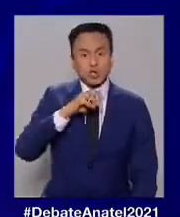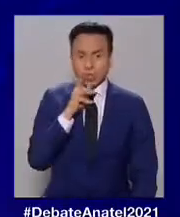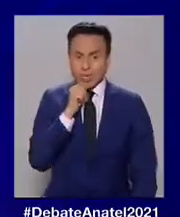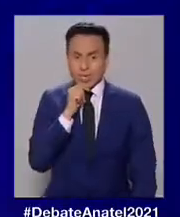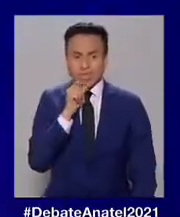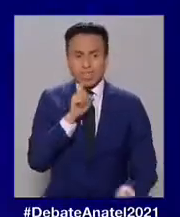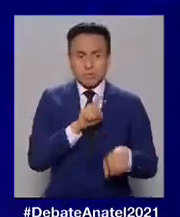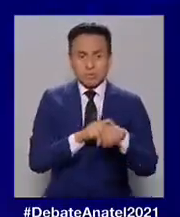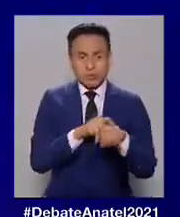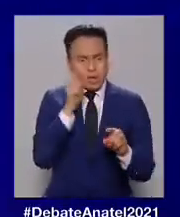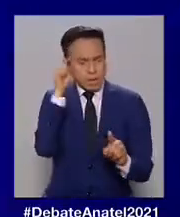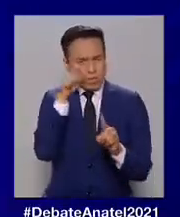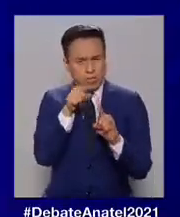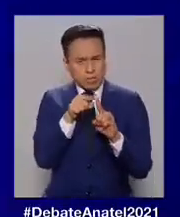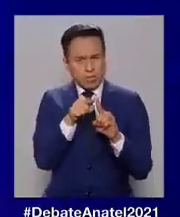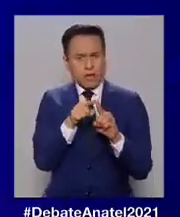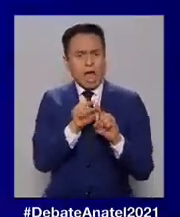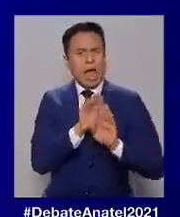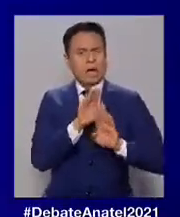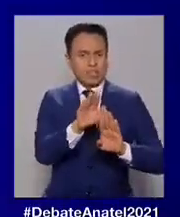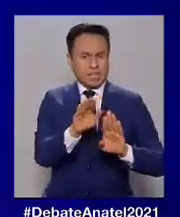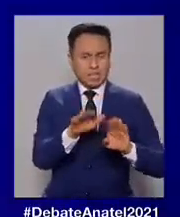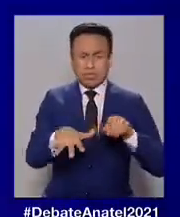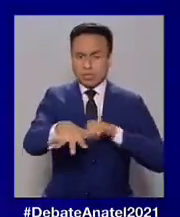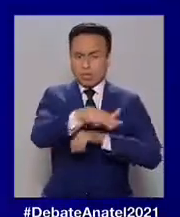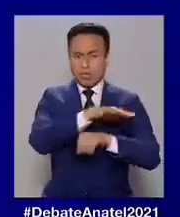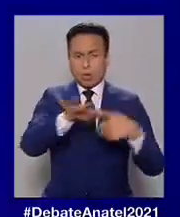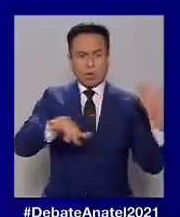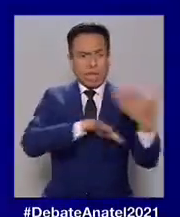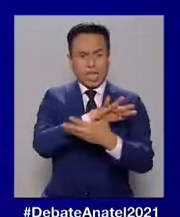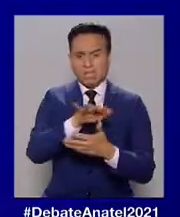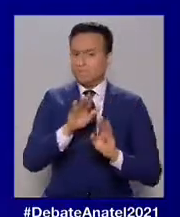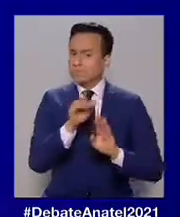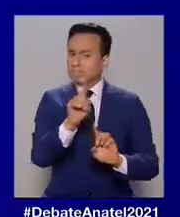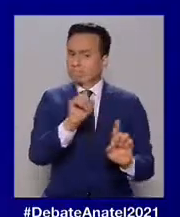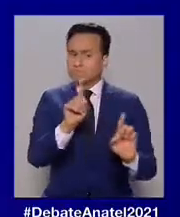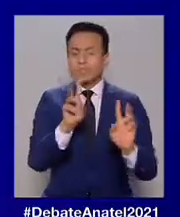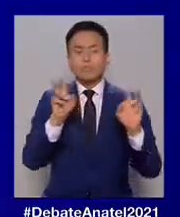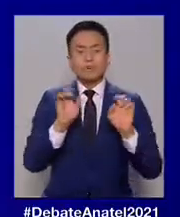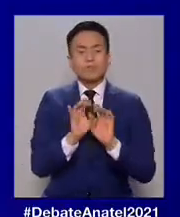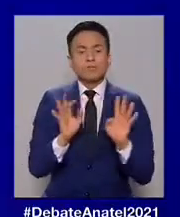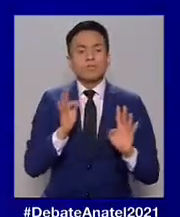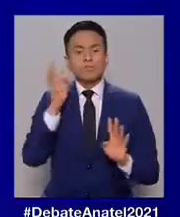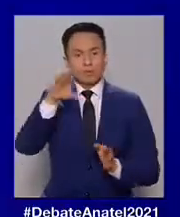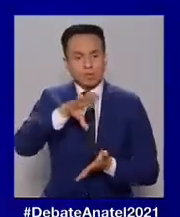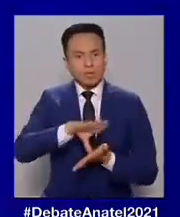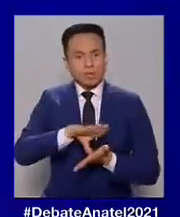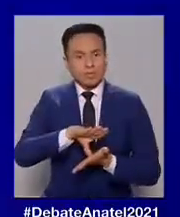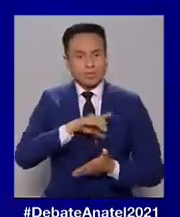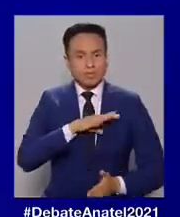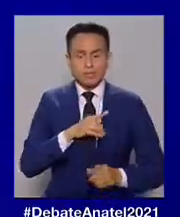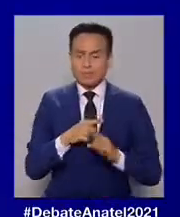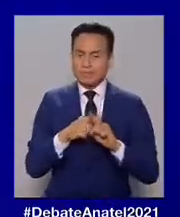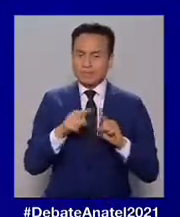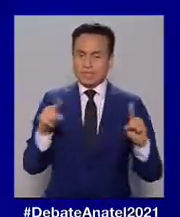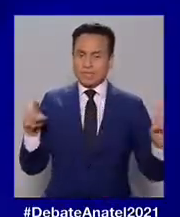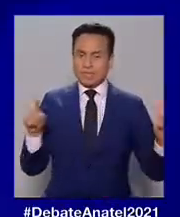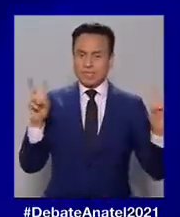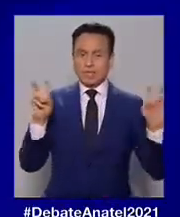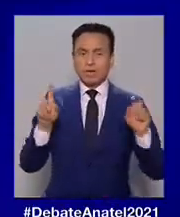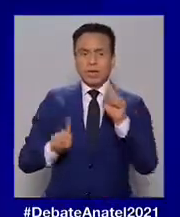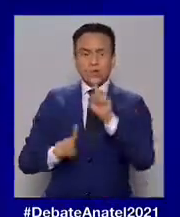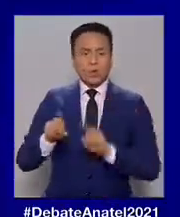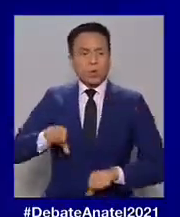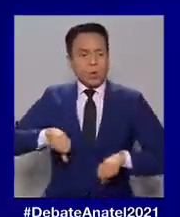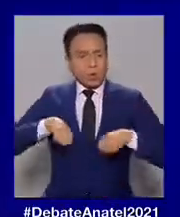espacio ni contemplación para avalar una situación de violencia respecto de lo que pueda ocurrir en nuestro país cosa distinta de respecto de aquellos